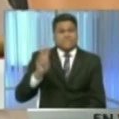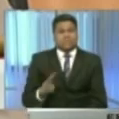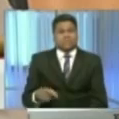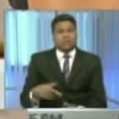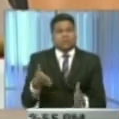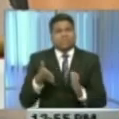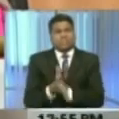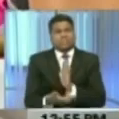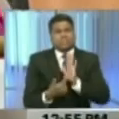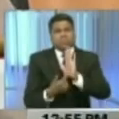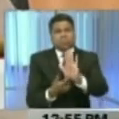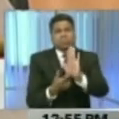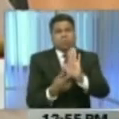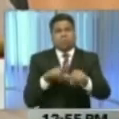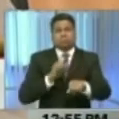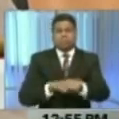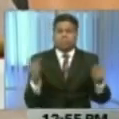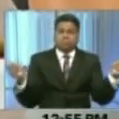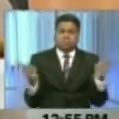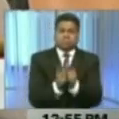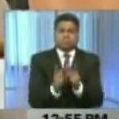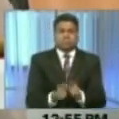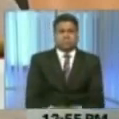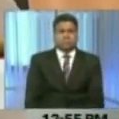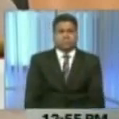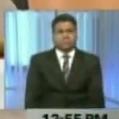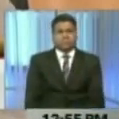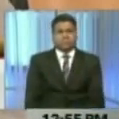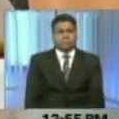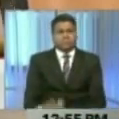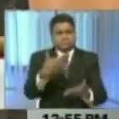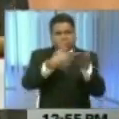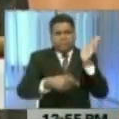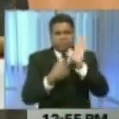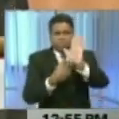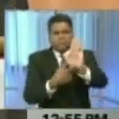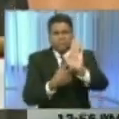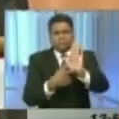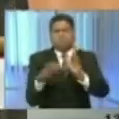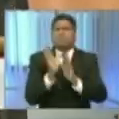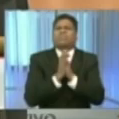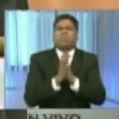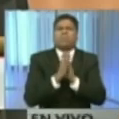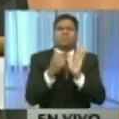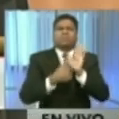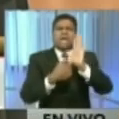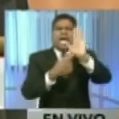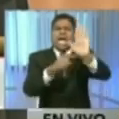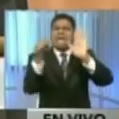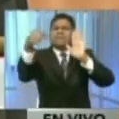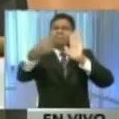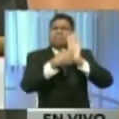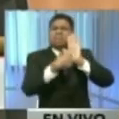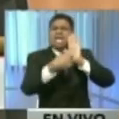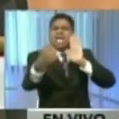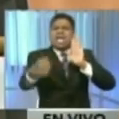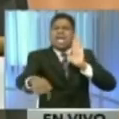dando es un proceso. Por favor, búscame la lámina del índice de Gini, detente allí. Esta es la verdadera